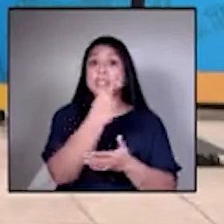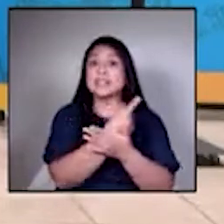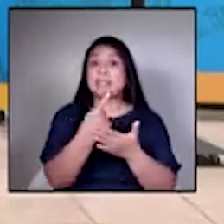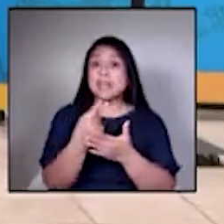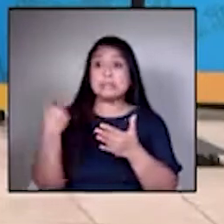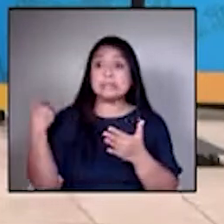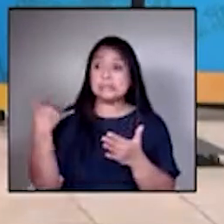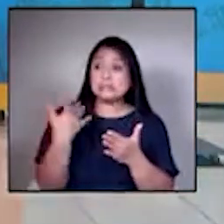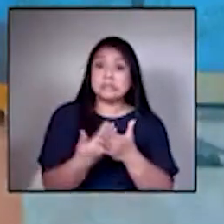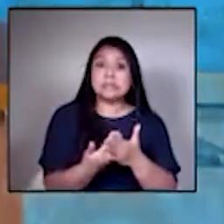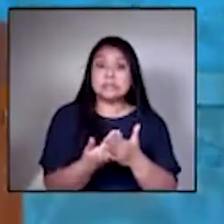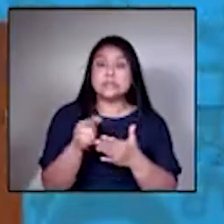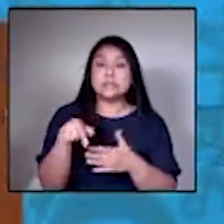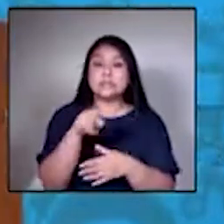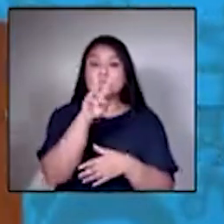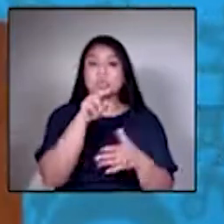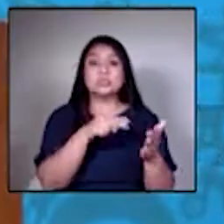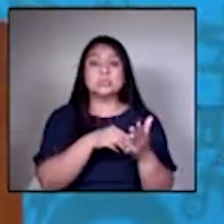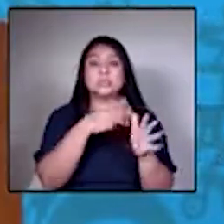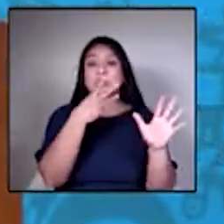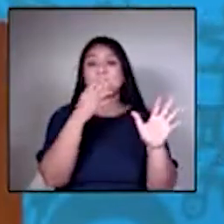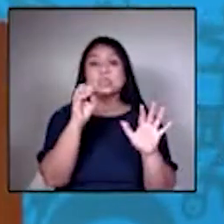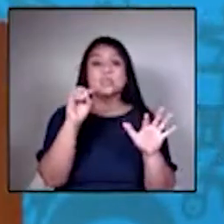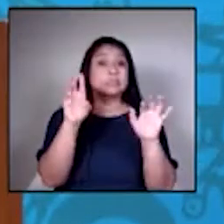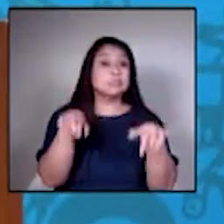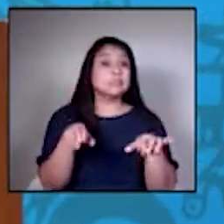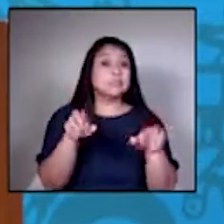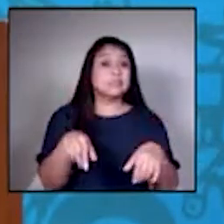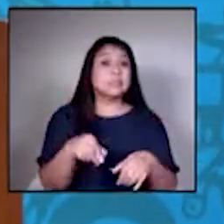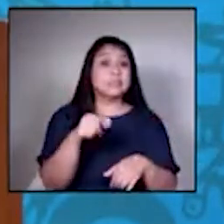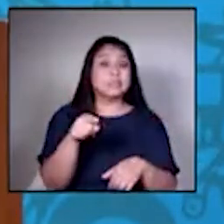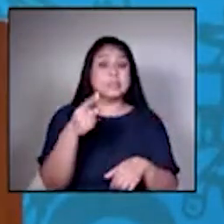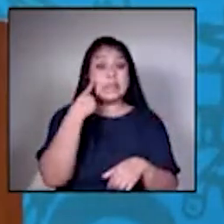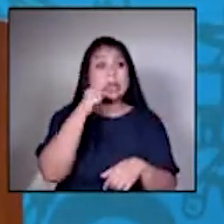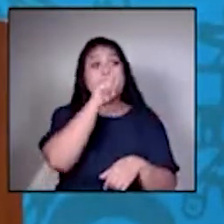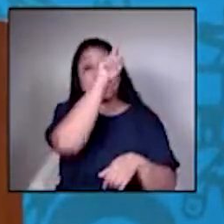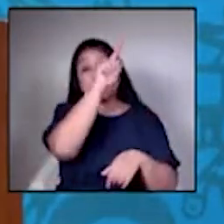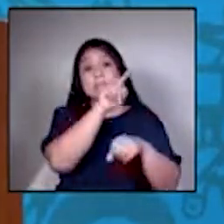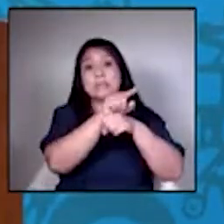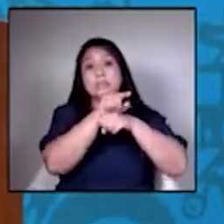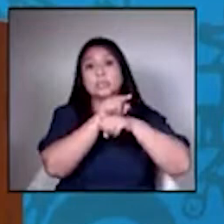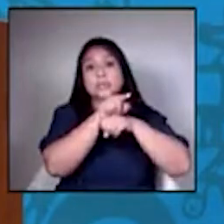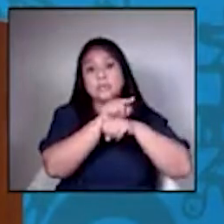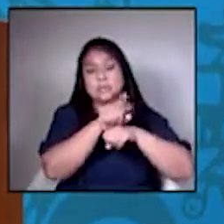hemos estado atendiendo a un promedio de dos mil 800 personas solamente en el campo marte